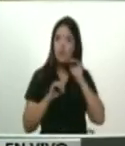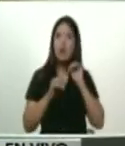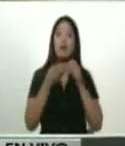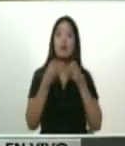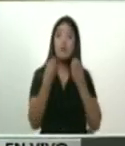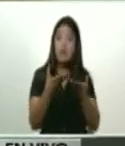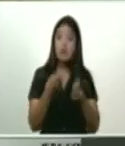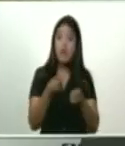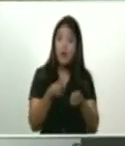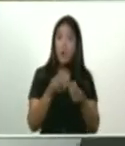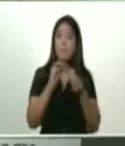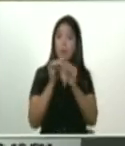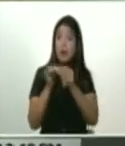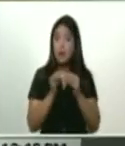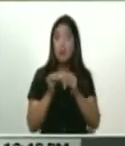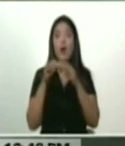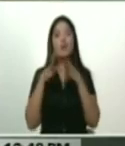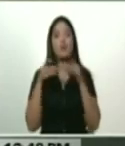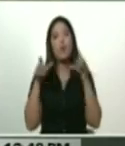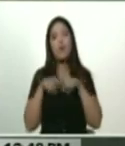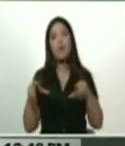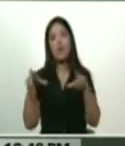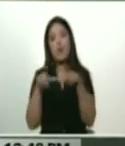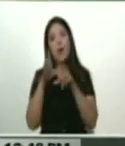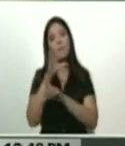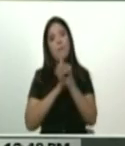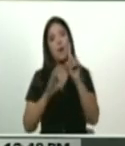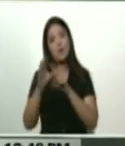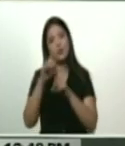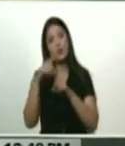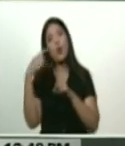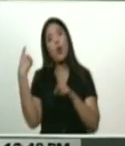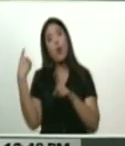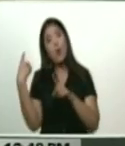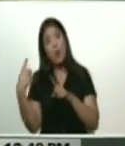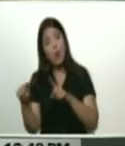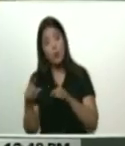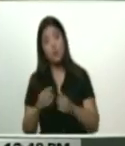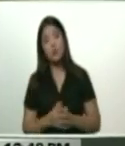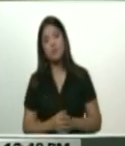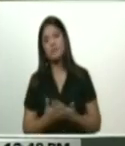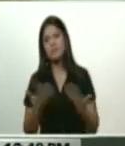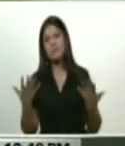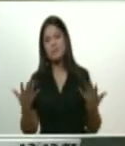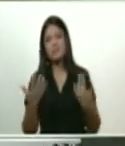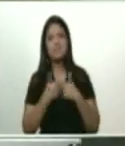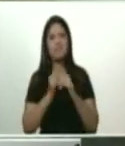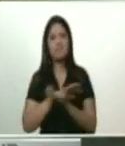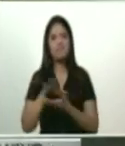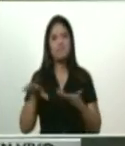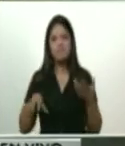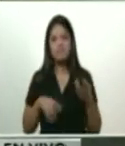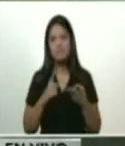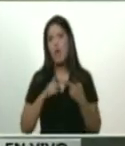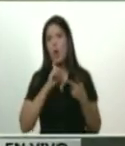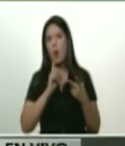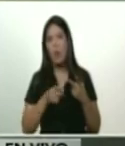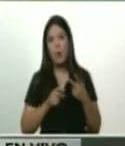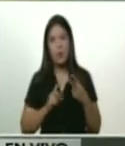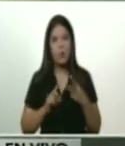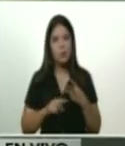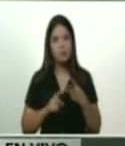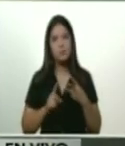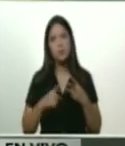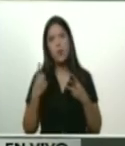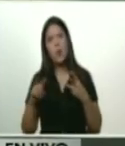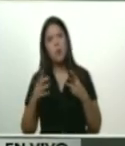para la recuperación de los espacios para la cultura. Lo otro, como bien decía Tarek, es la barbarie, lo otro es el odio, lo